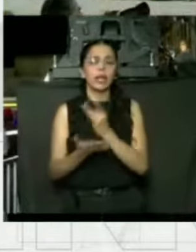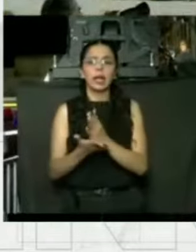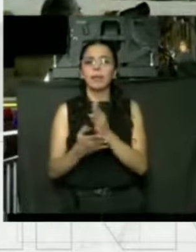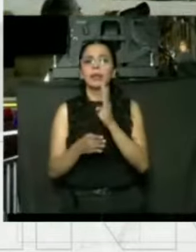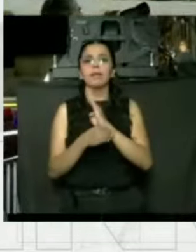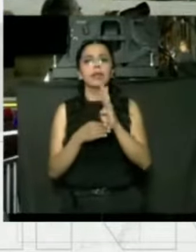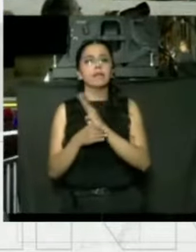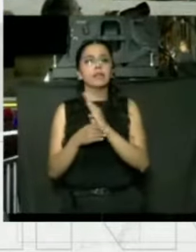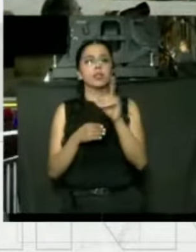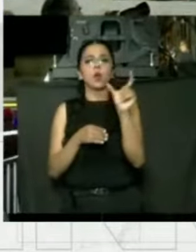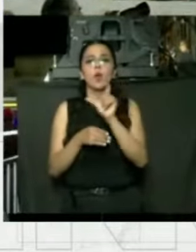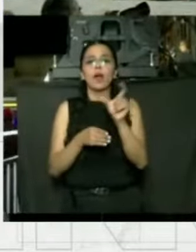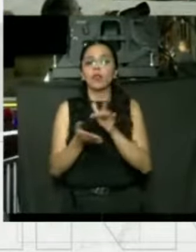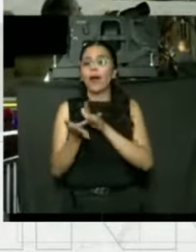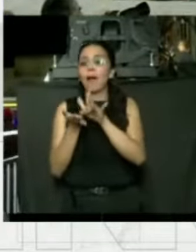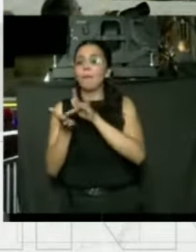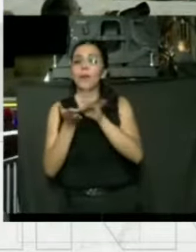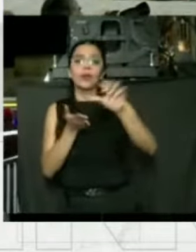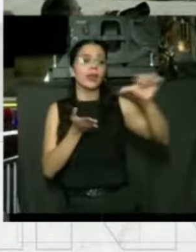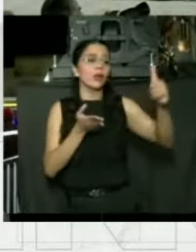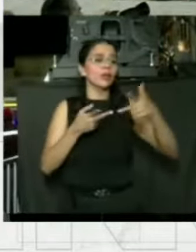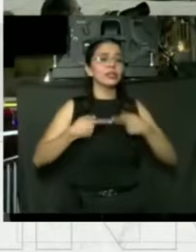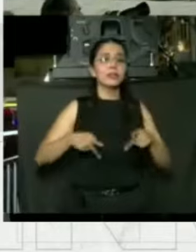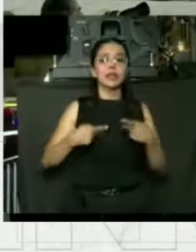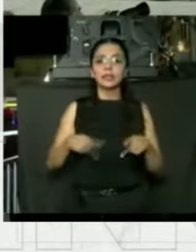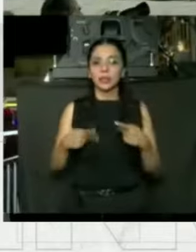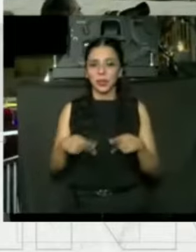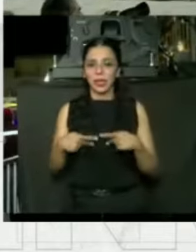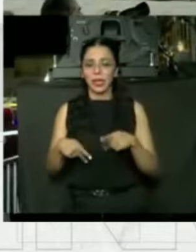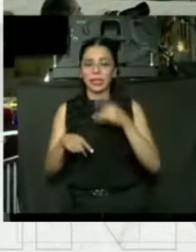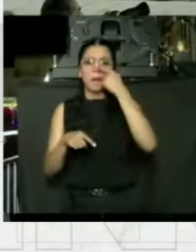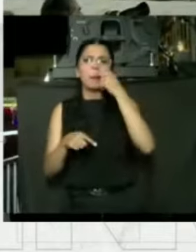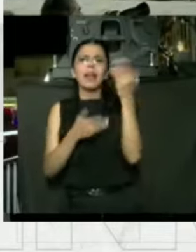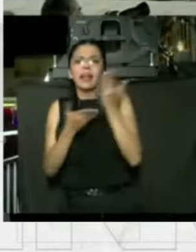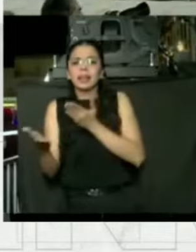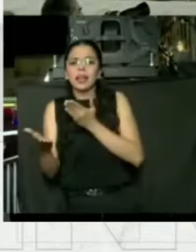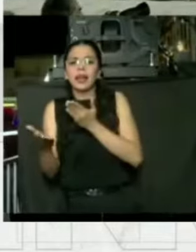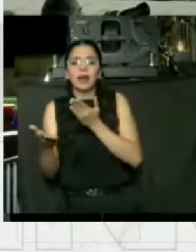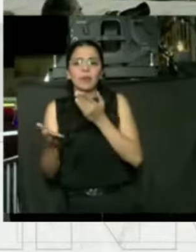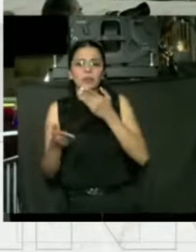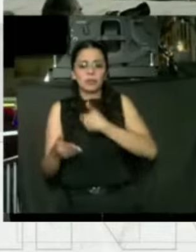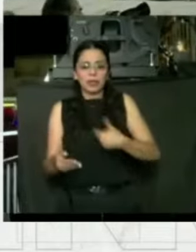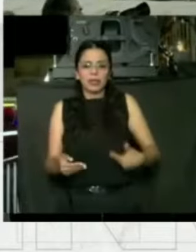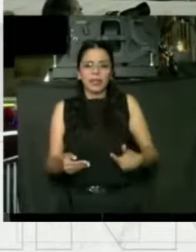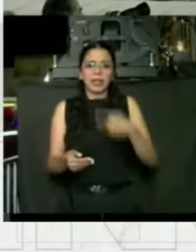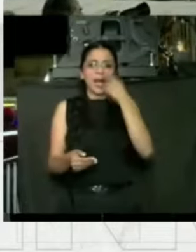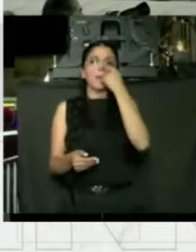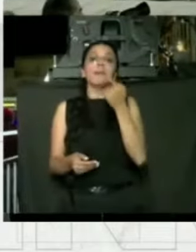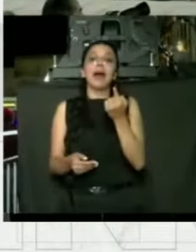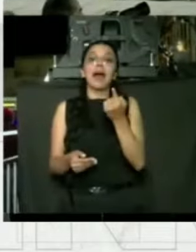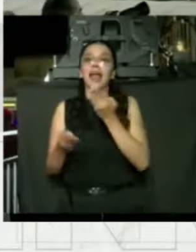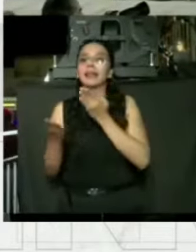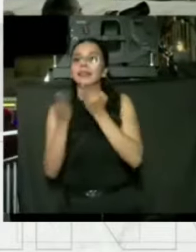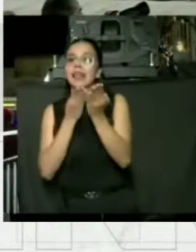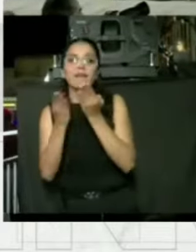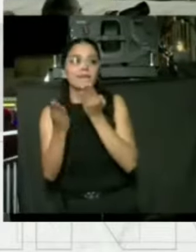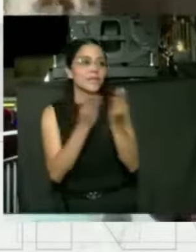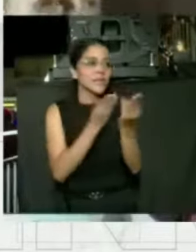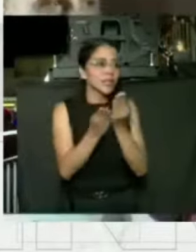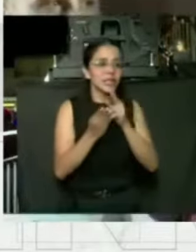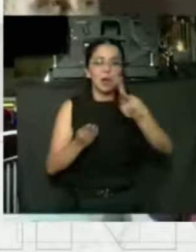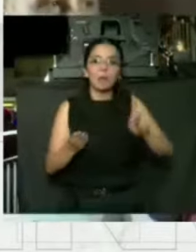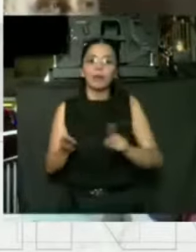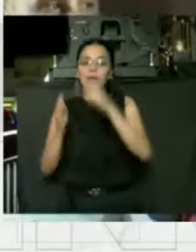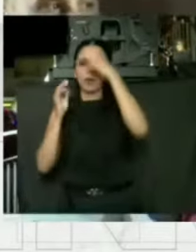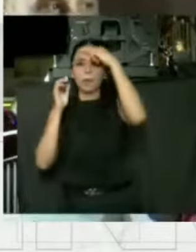pone al servicio de los demás. ¿Para qué llegamos a la presidencia? Para servir al pueblo